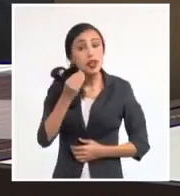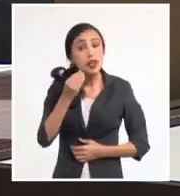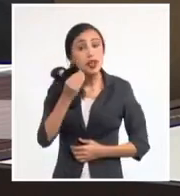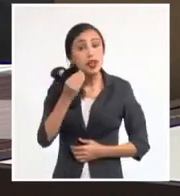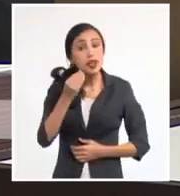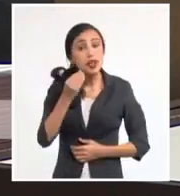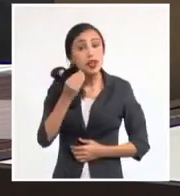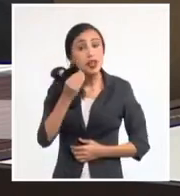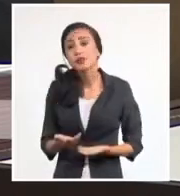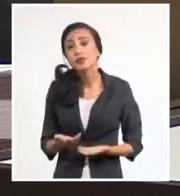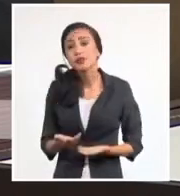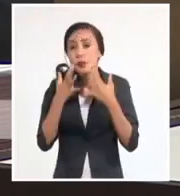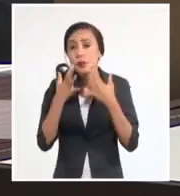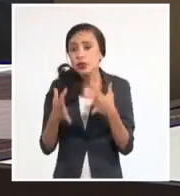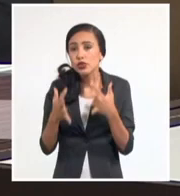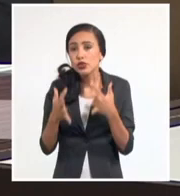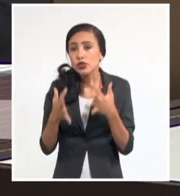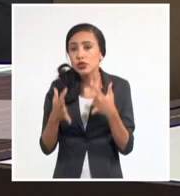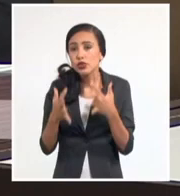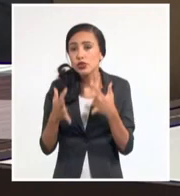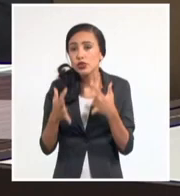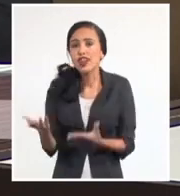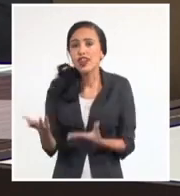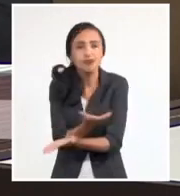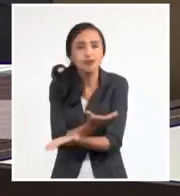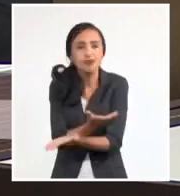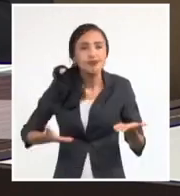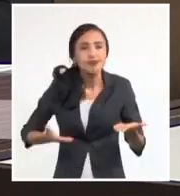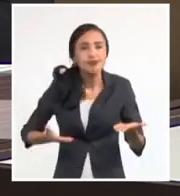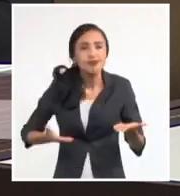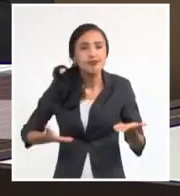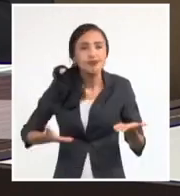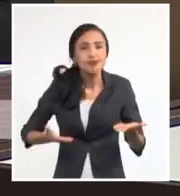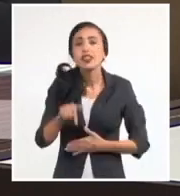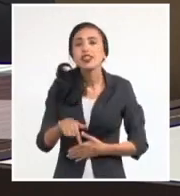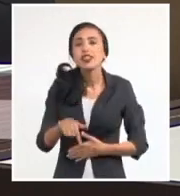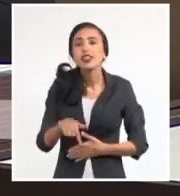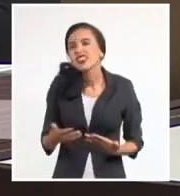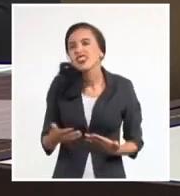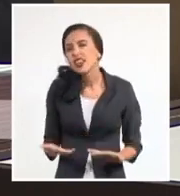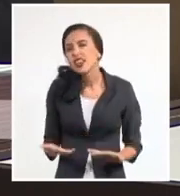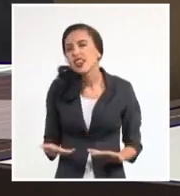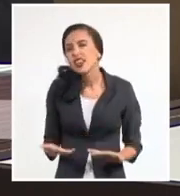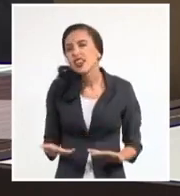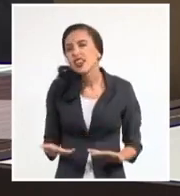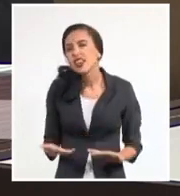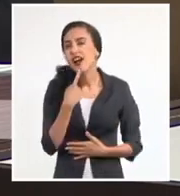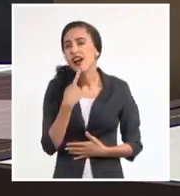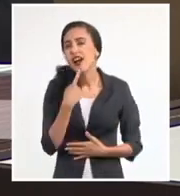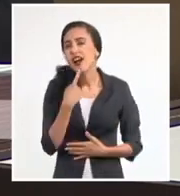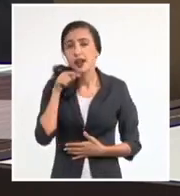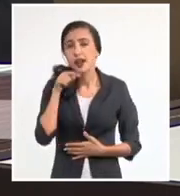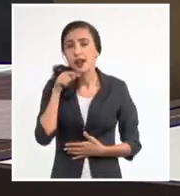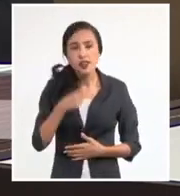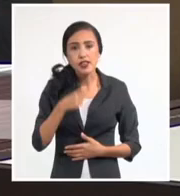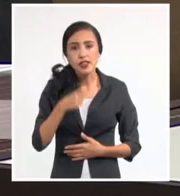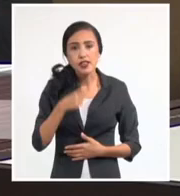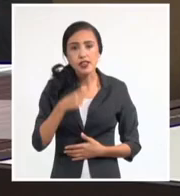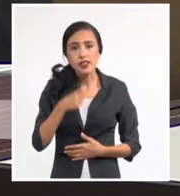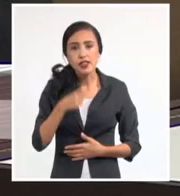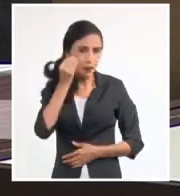de generar un espacio de socialización y de que entre su pensamiento ya desde